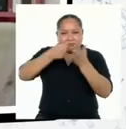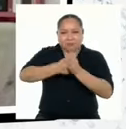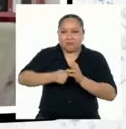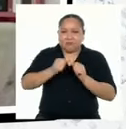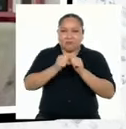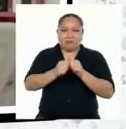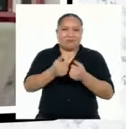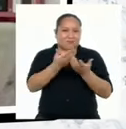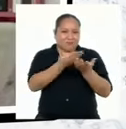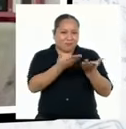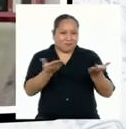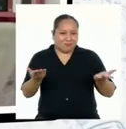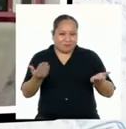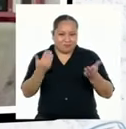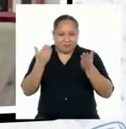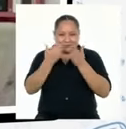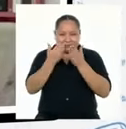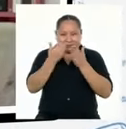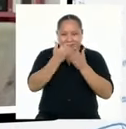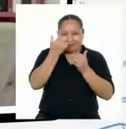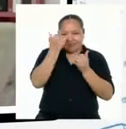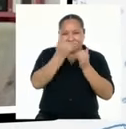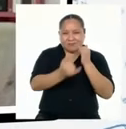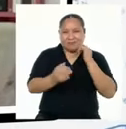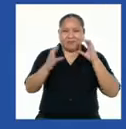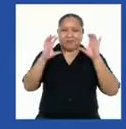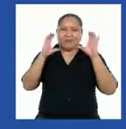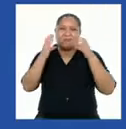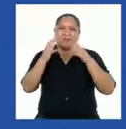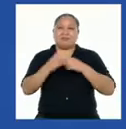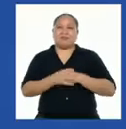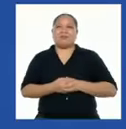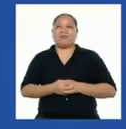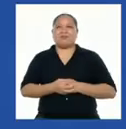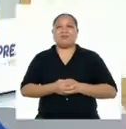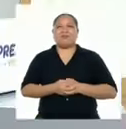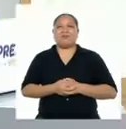estamos, a poco de terminar nuestras clases.